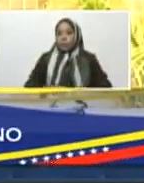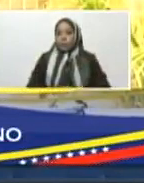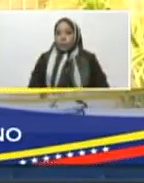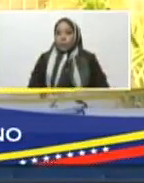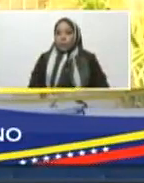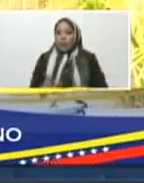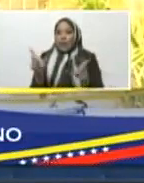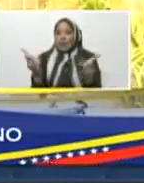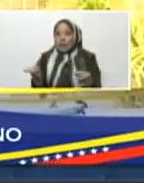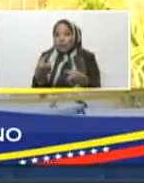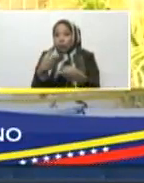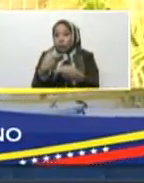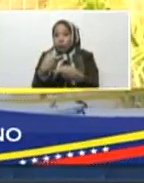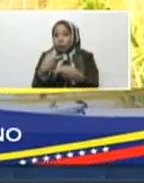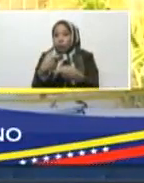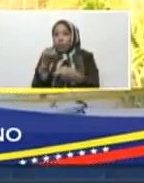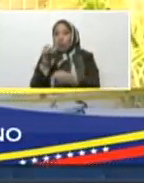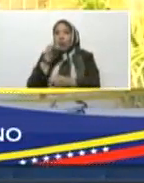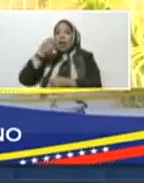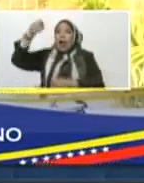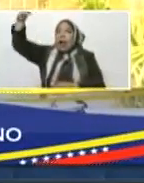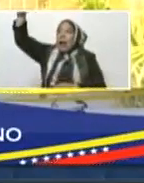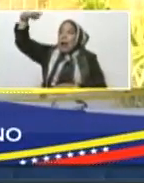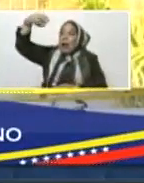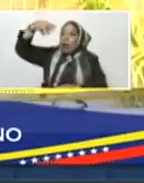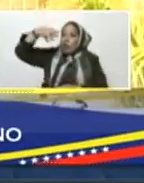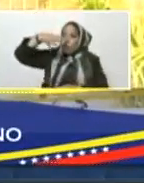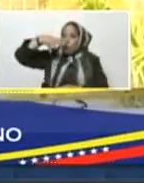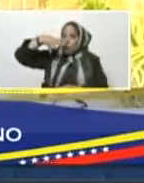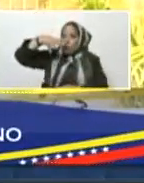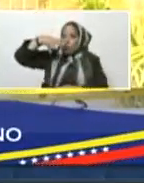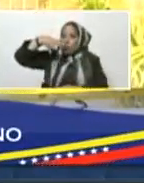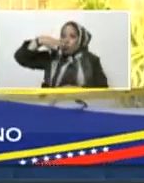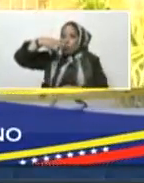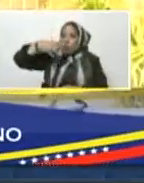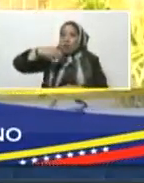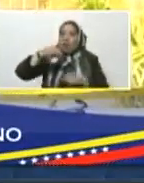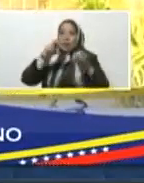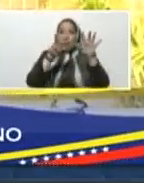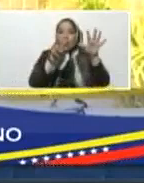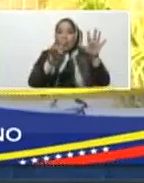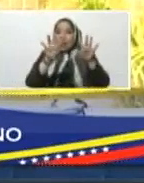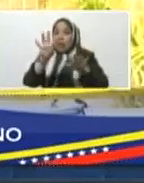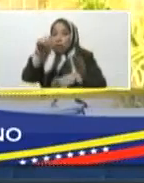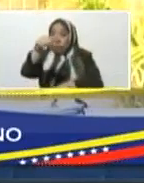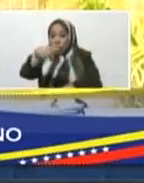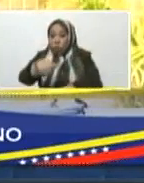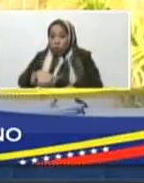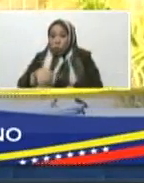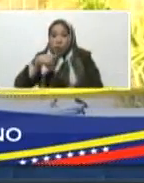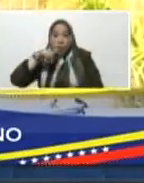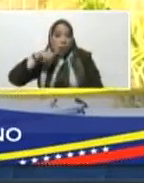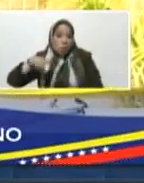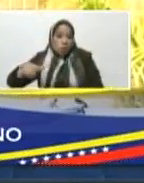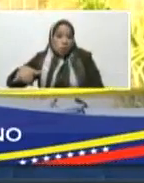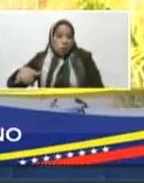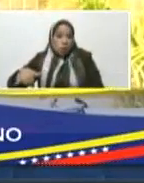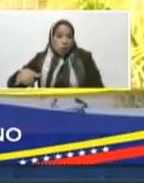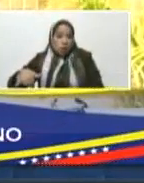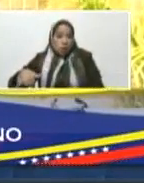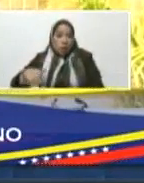gas, alumbrado, etcétera. 74 hoy. De